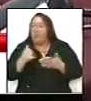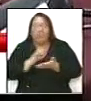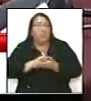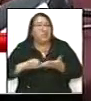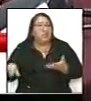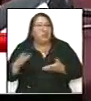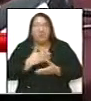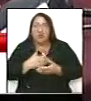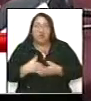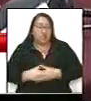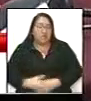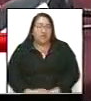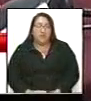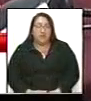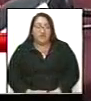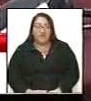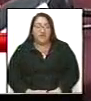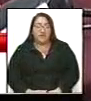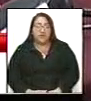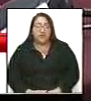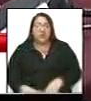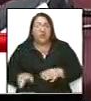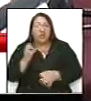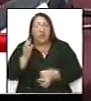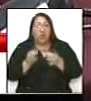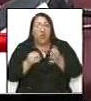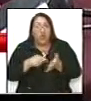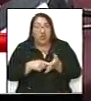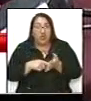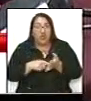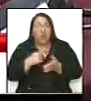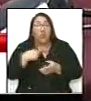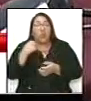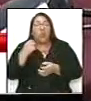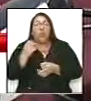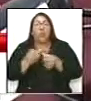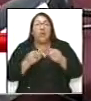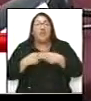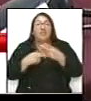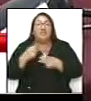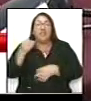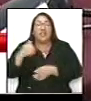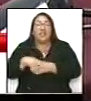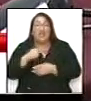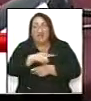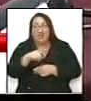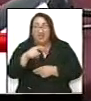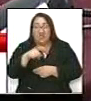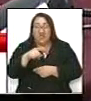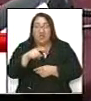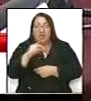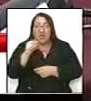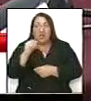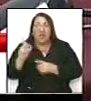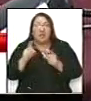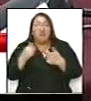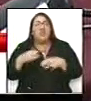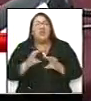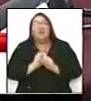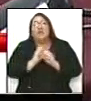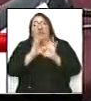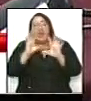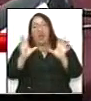excluidos, presidente. Lo que ha hecho el jurado es adelantar algo que en el debate que tuvimos en el pleno nos quedaba ya